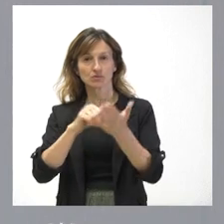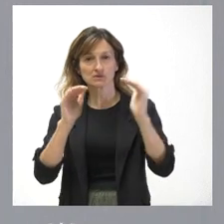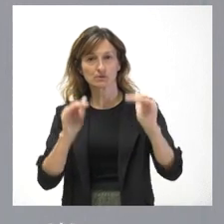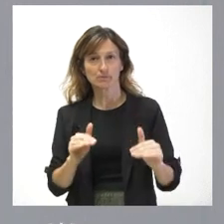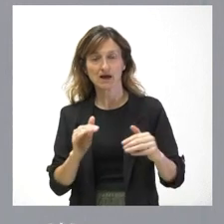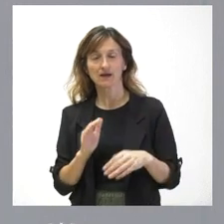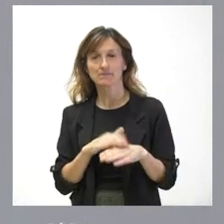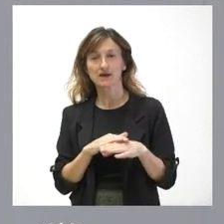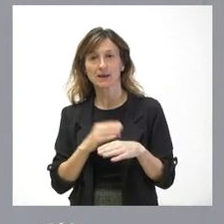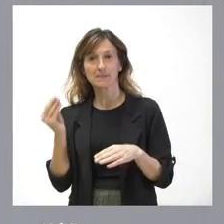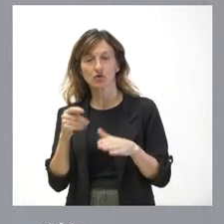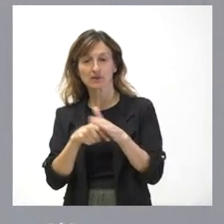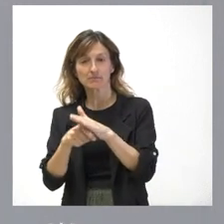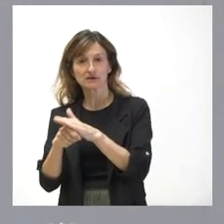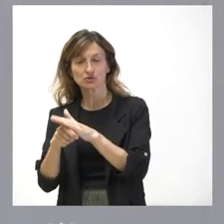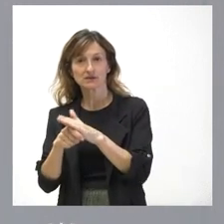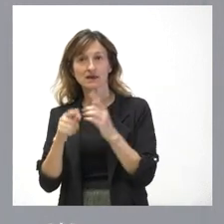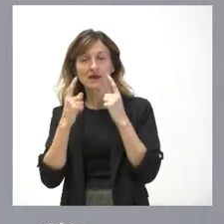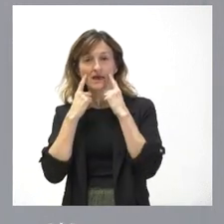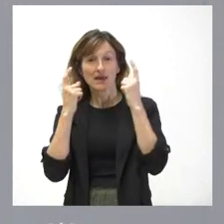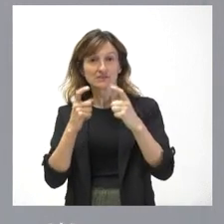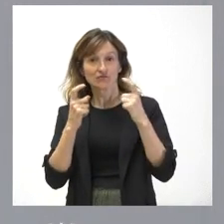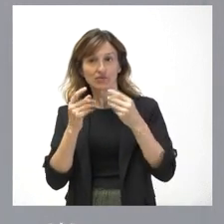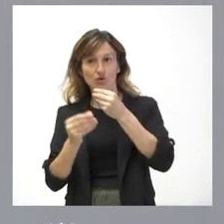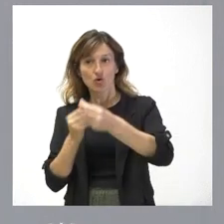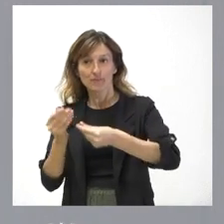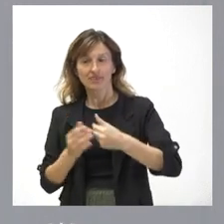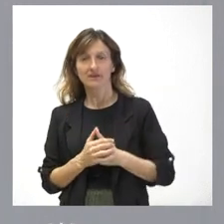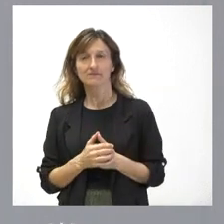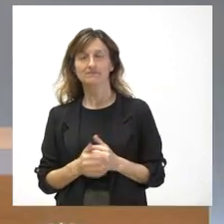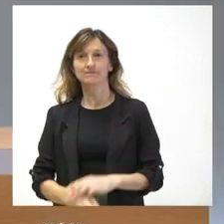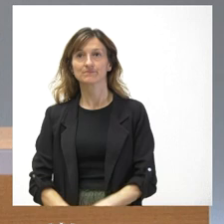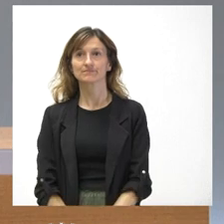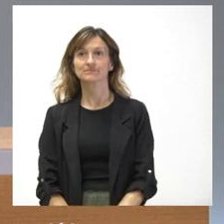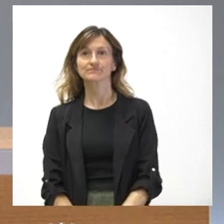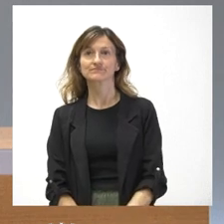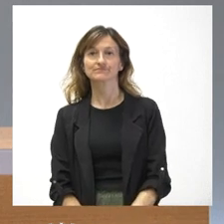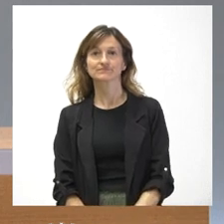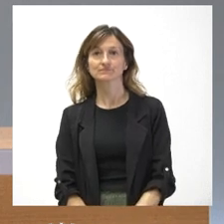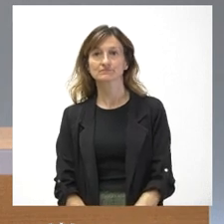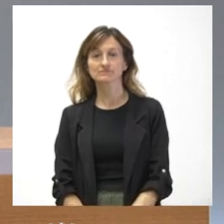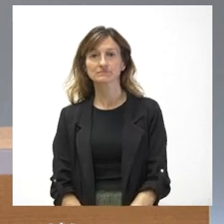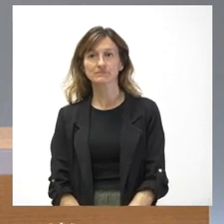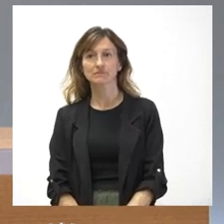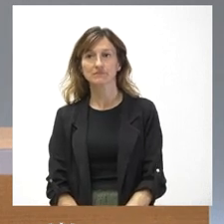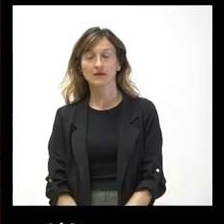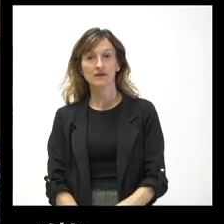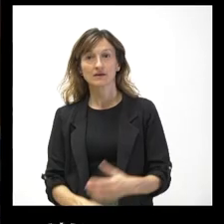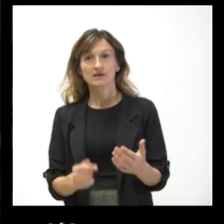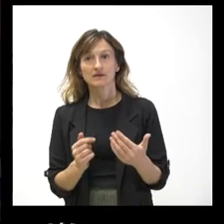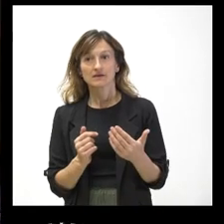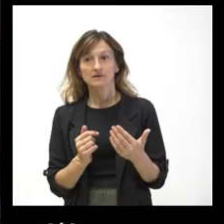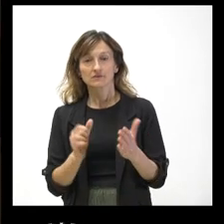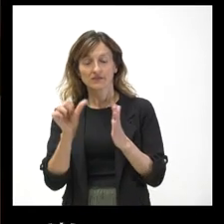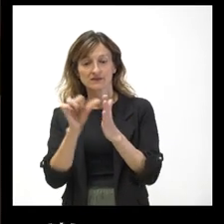mejora inversiones vamos a hacer el esfuerzo para convencerles entonces rechazan ya el cumplimiento de los plazos fijados en el